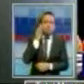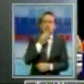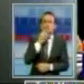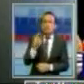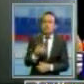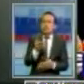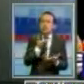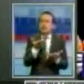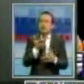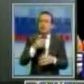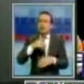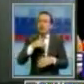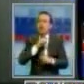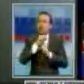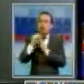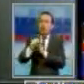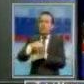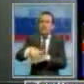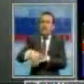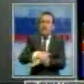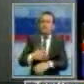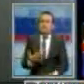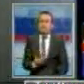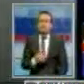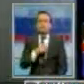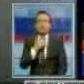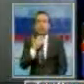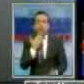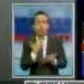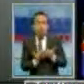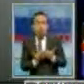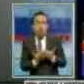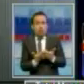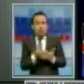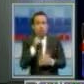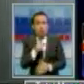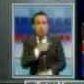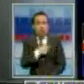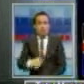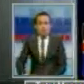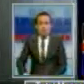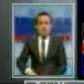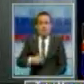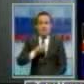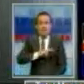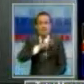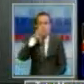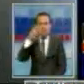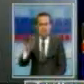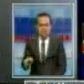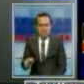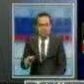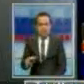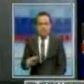calle en contra del gobierno? Para responder su pregunta, Mónica. Pero cuando el presidente de la Democracia Cristiana, el senador Ignacio